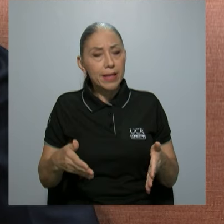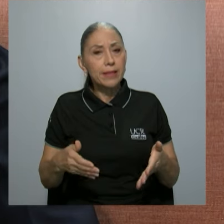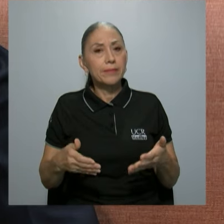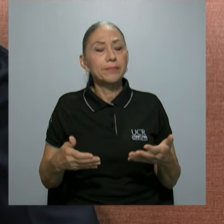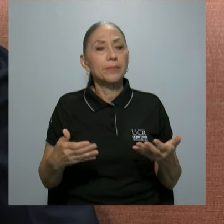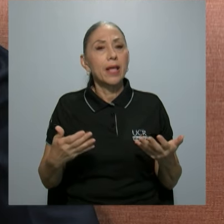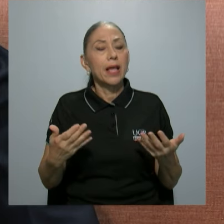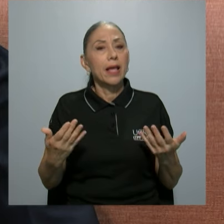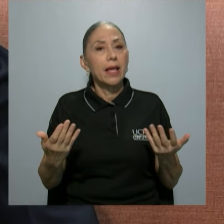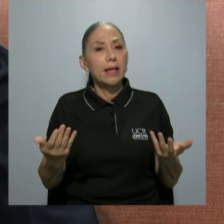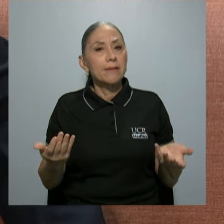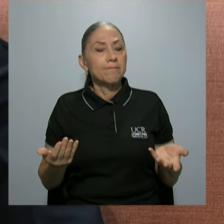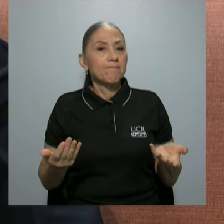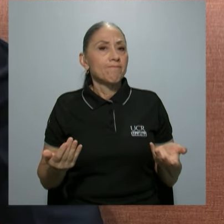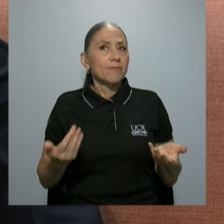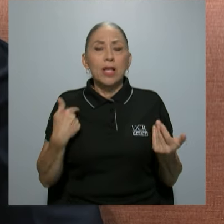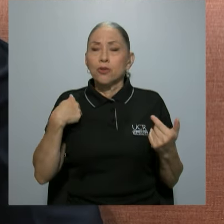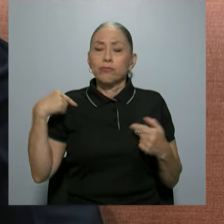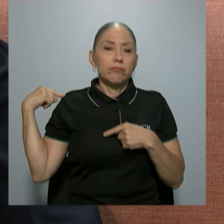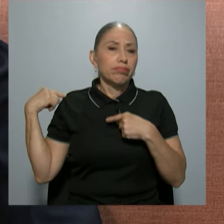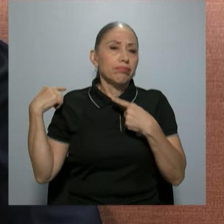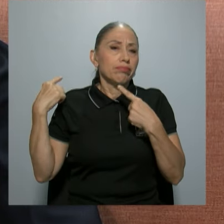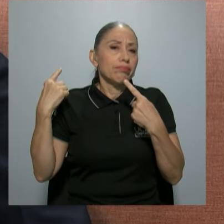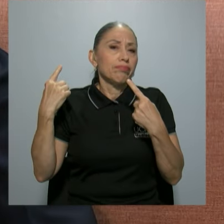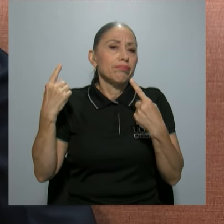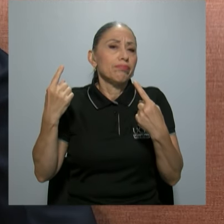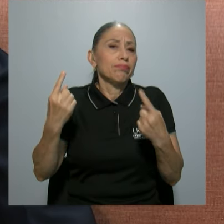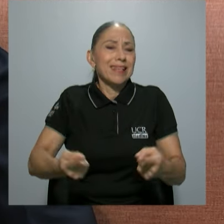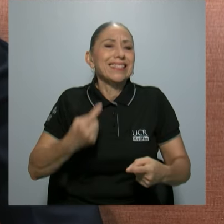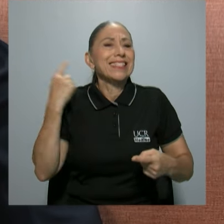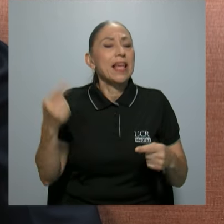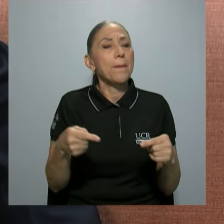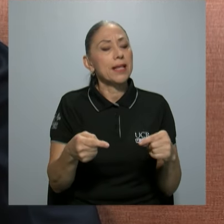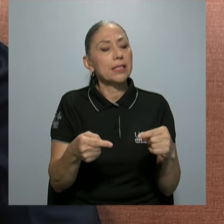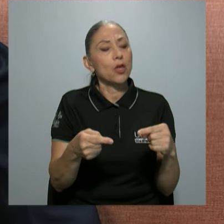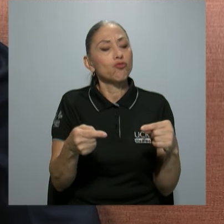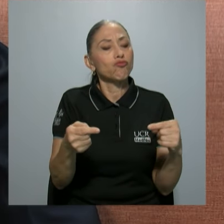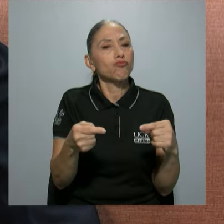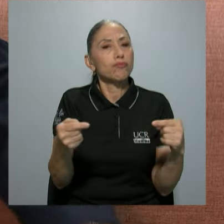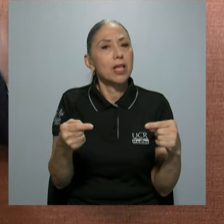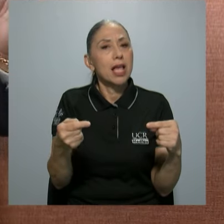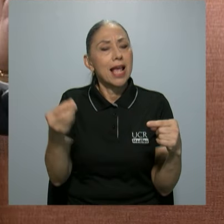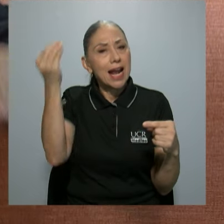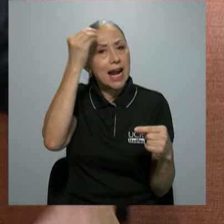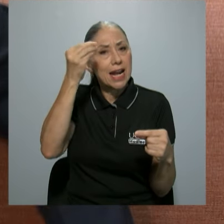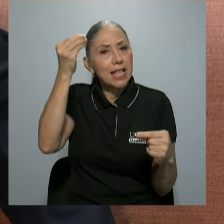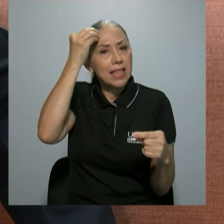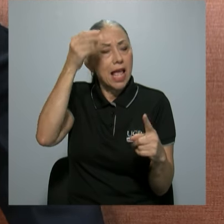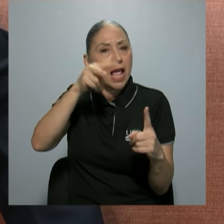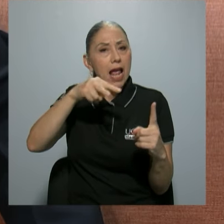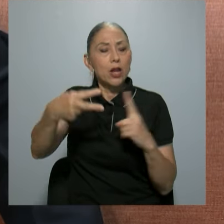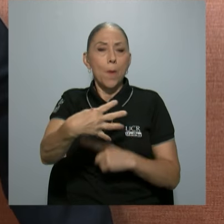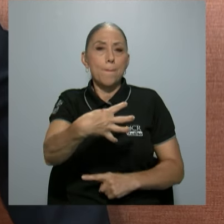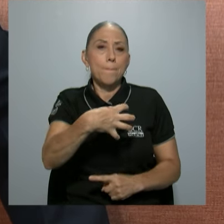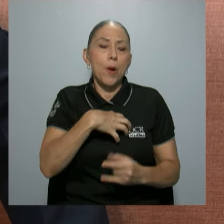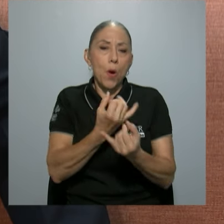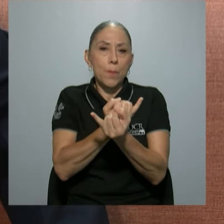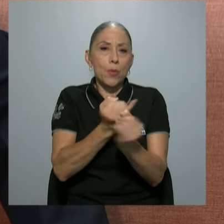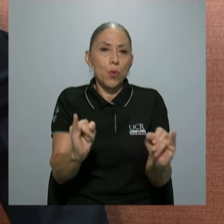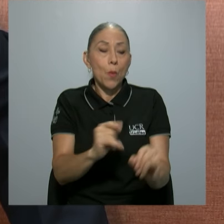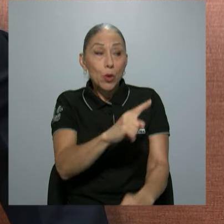que he sido totalmente disidente y con un criterio propio e independiente. De hecho, Laura, usted